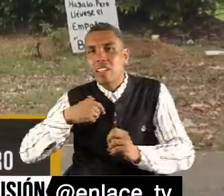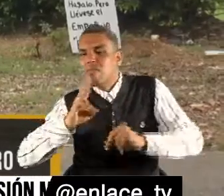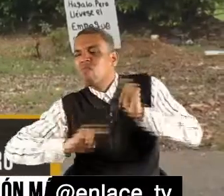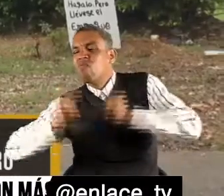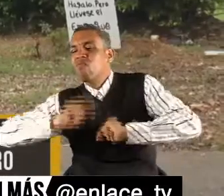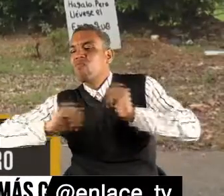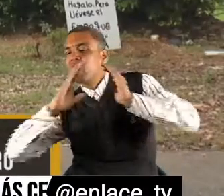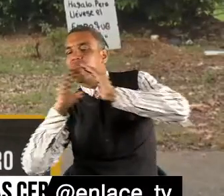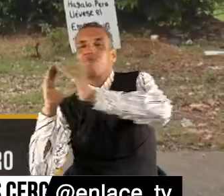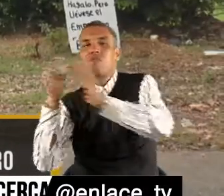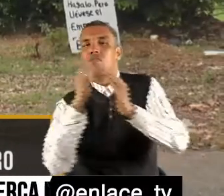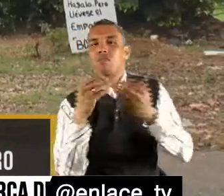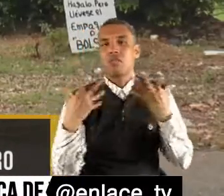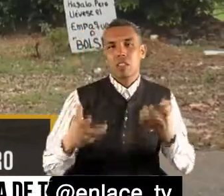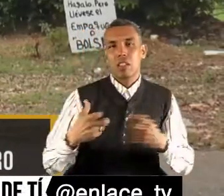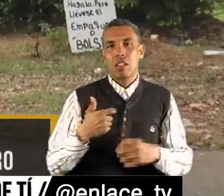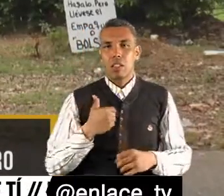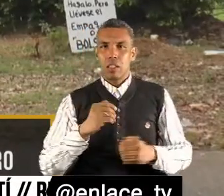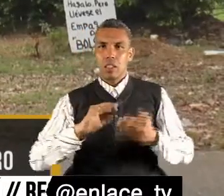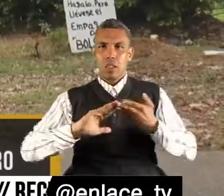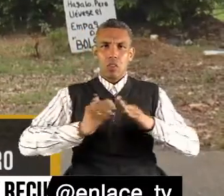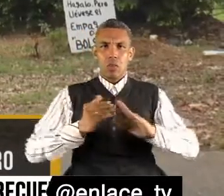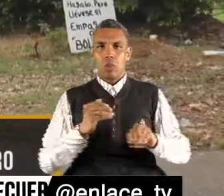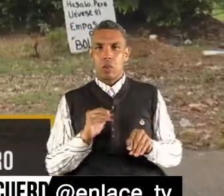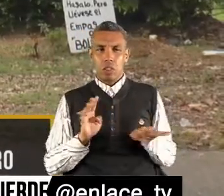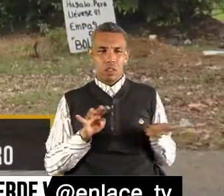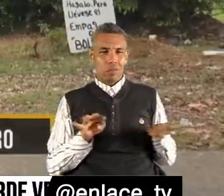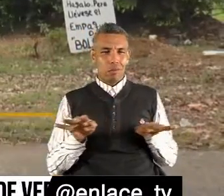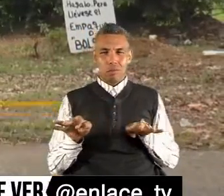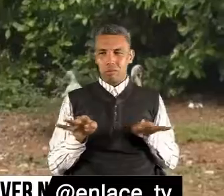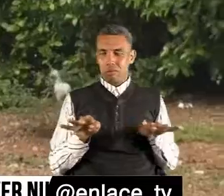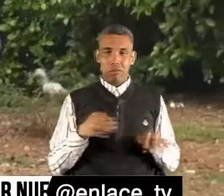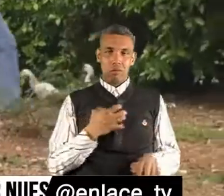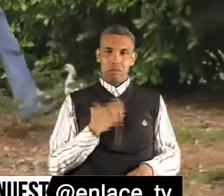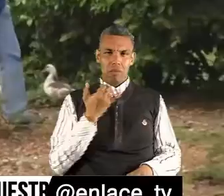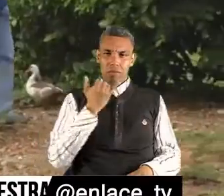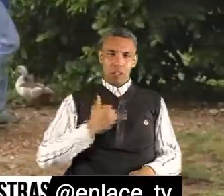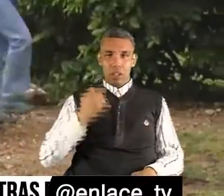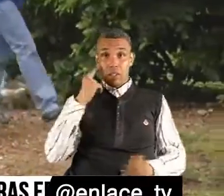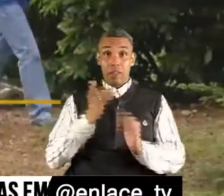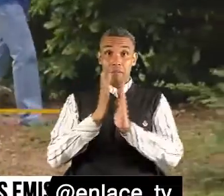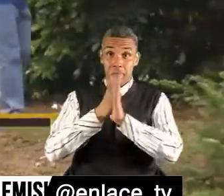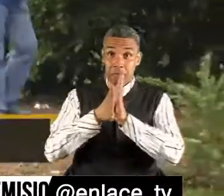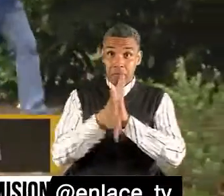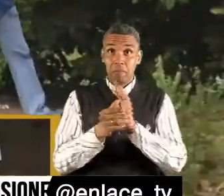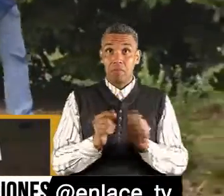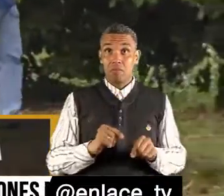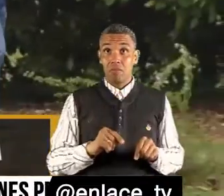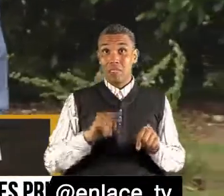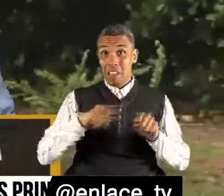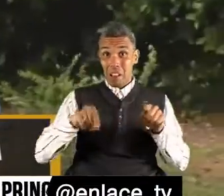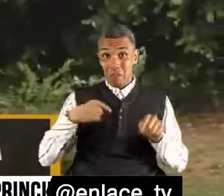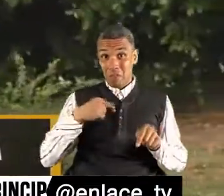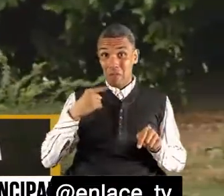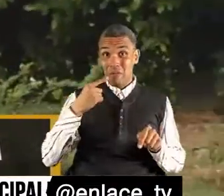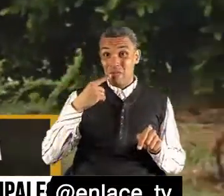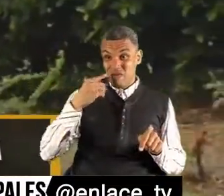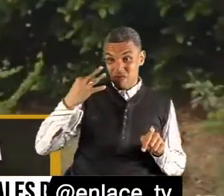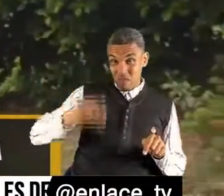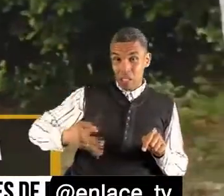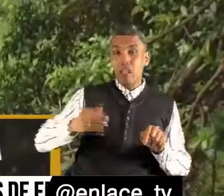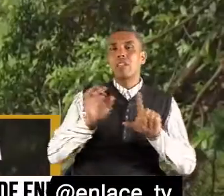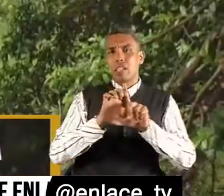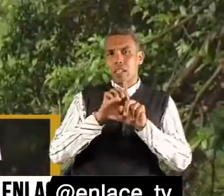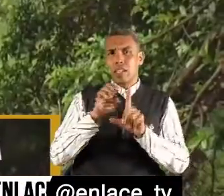Enlace Noticias conoció la denuncia ciudadana de afectación de un humedal en el barrio Coviva, cuando el mismo viene siendo objeto de relleno por vecinos del sector, a quienes ya